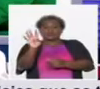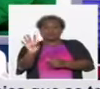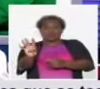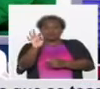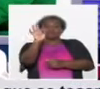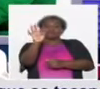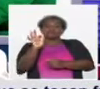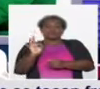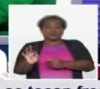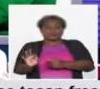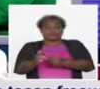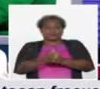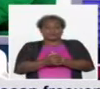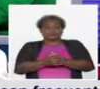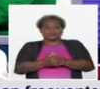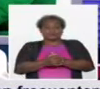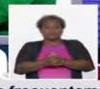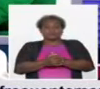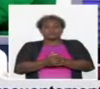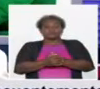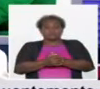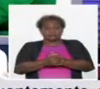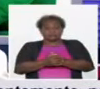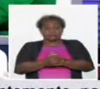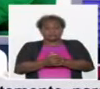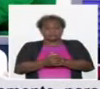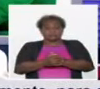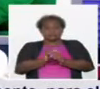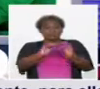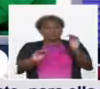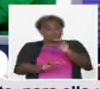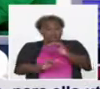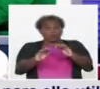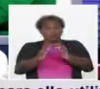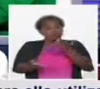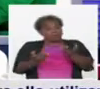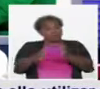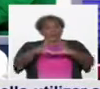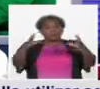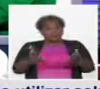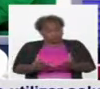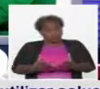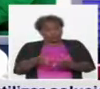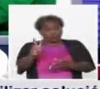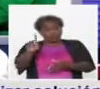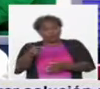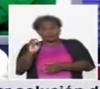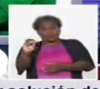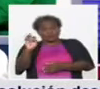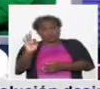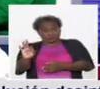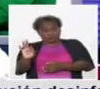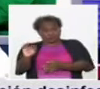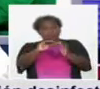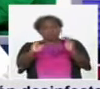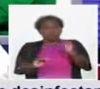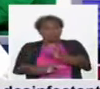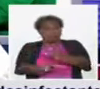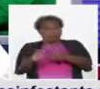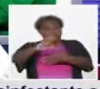0,64%, que si bien podemos decir que es inferior a la del mundo de 2,08 y a la de las Américas, que